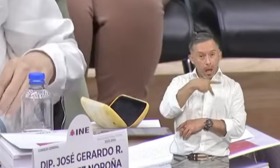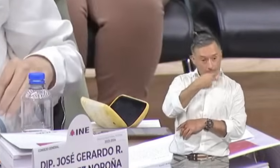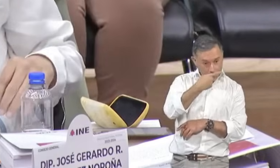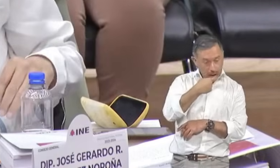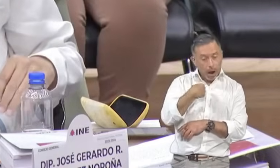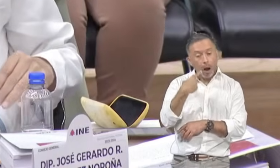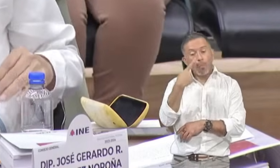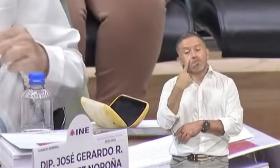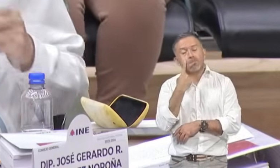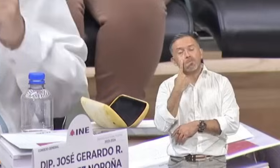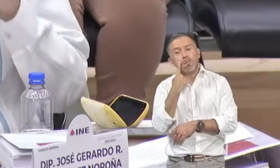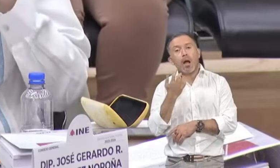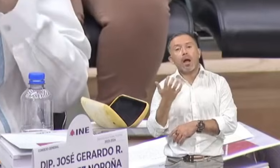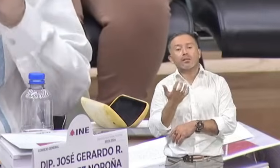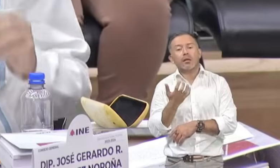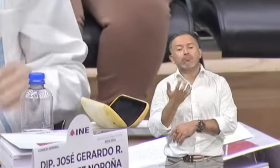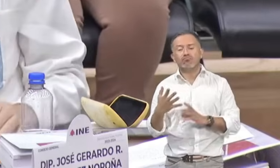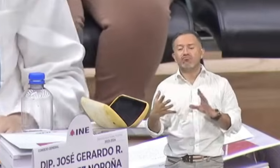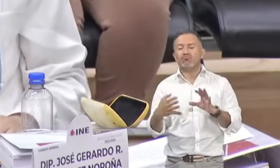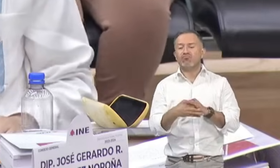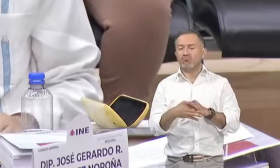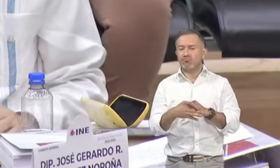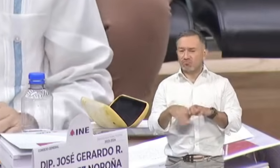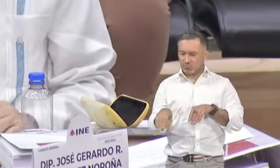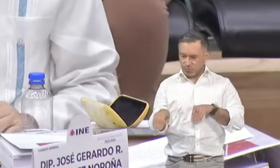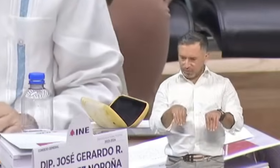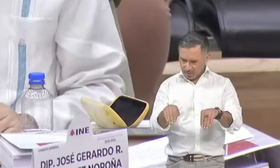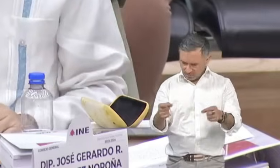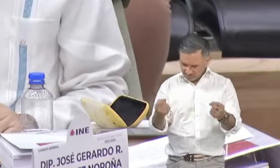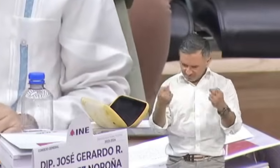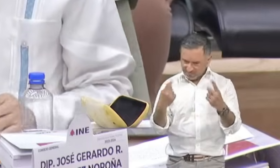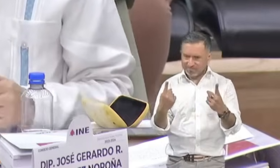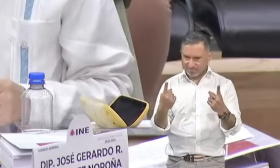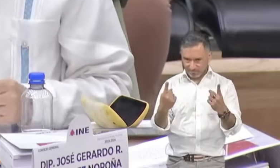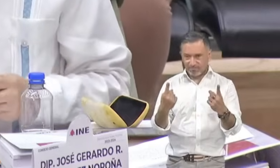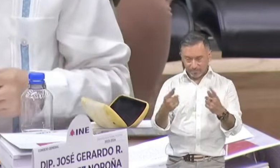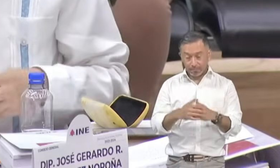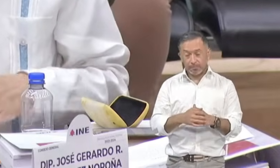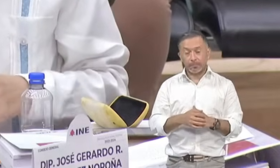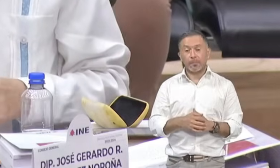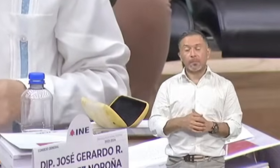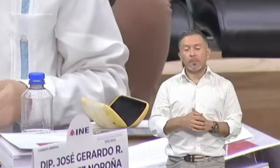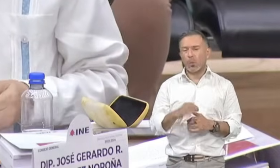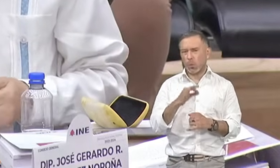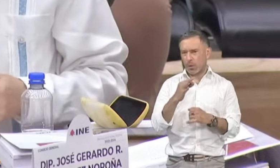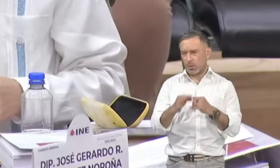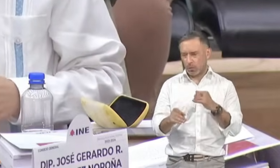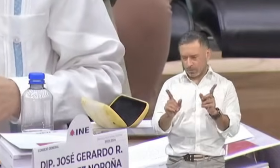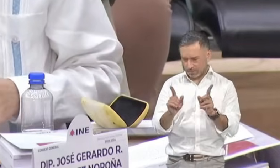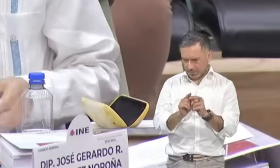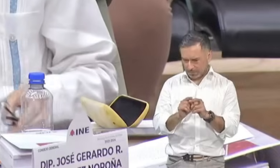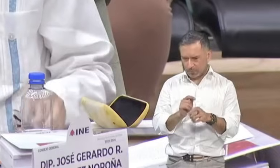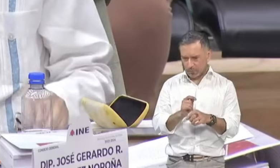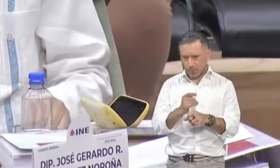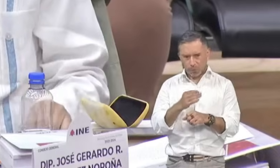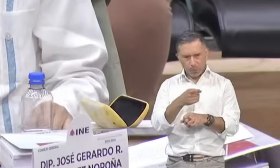y lo que se hace. Yo terminaría planteando que hay una confusión aquí en